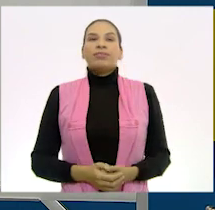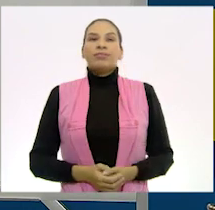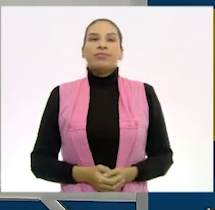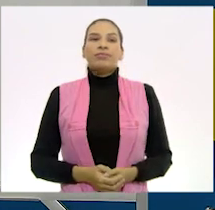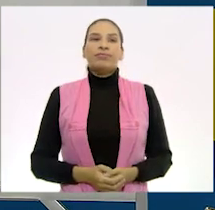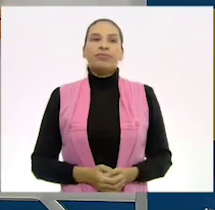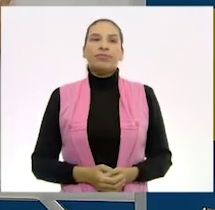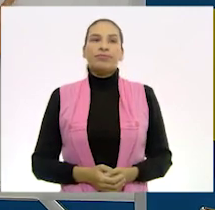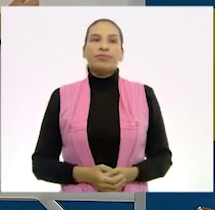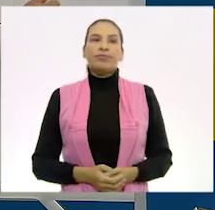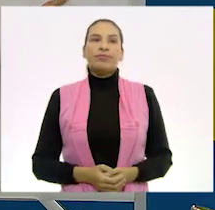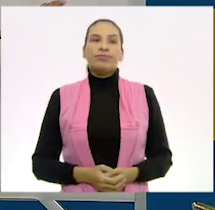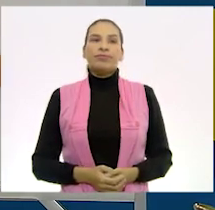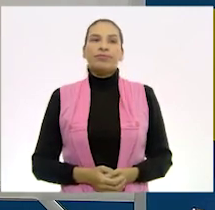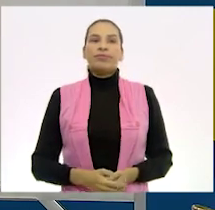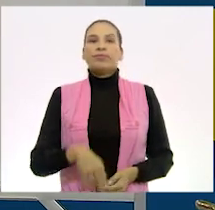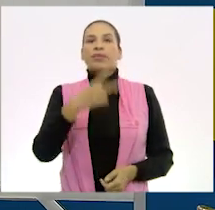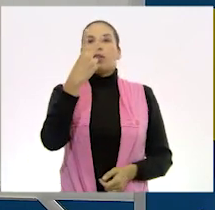en